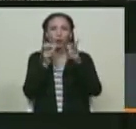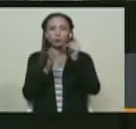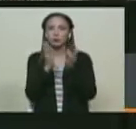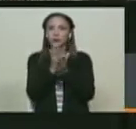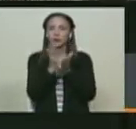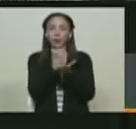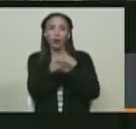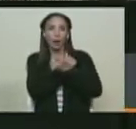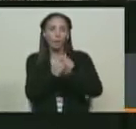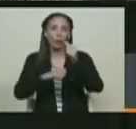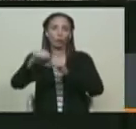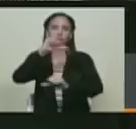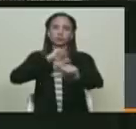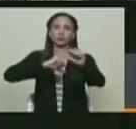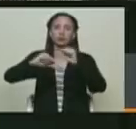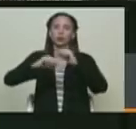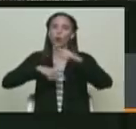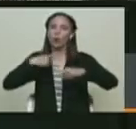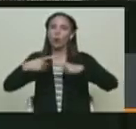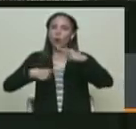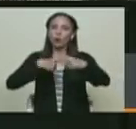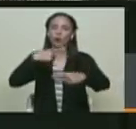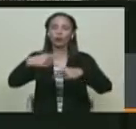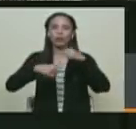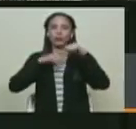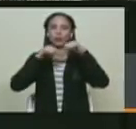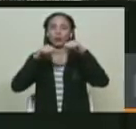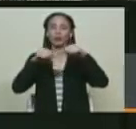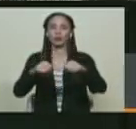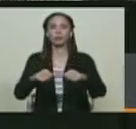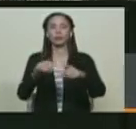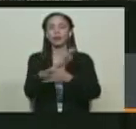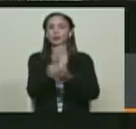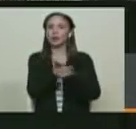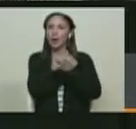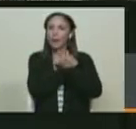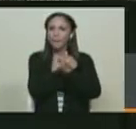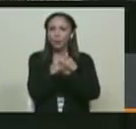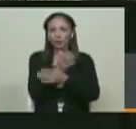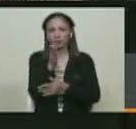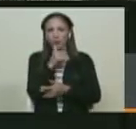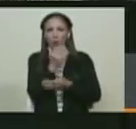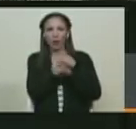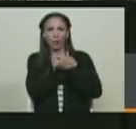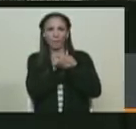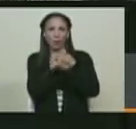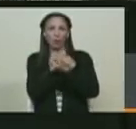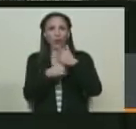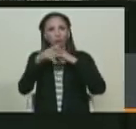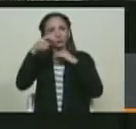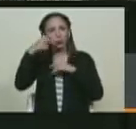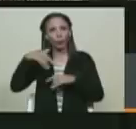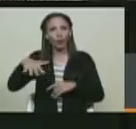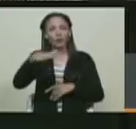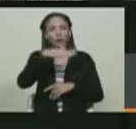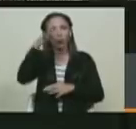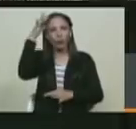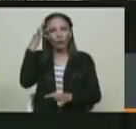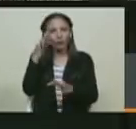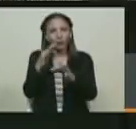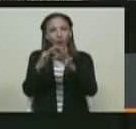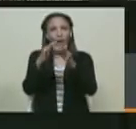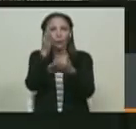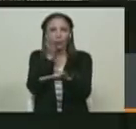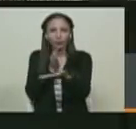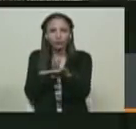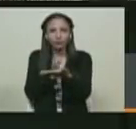dan su amor diario, permanente. Si no fuera por el amor del pueblo, por la fe infinita del